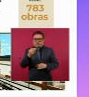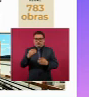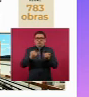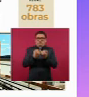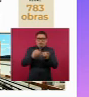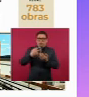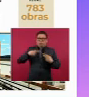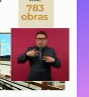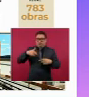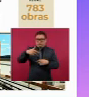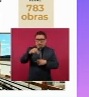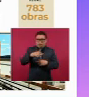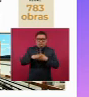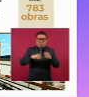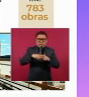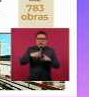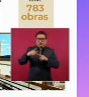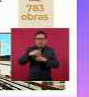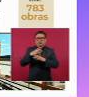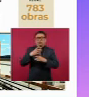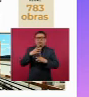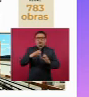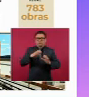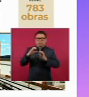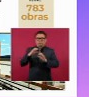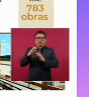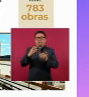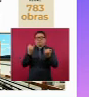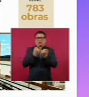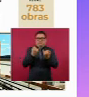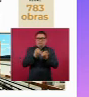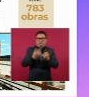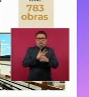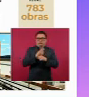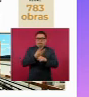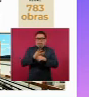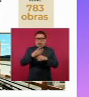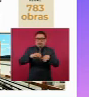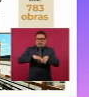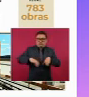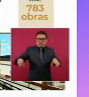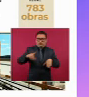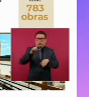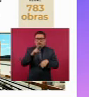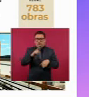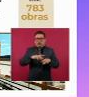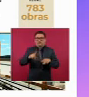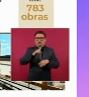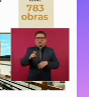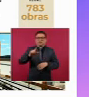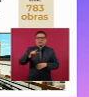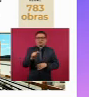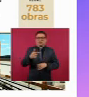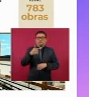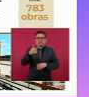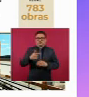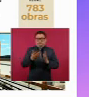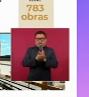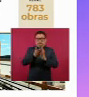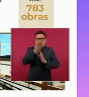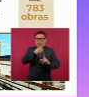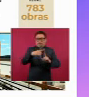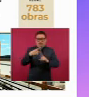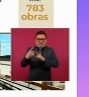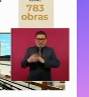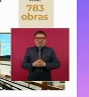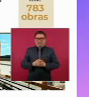fauna, 447 obras de drenaje transversal y 177 obras inducidas. En